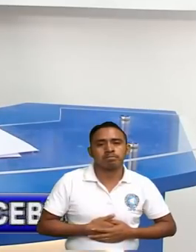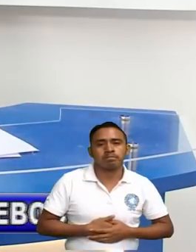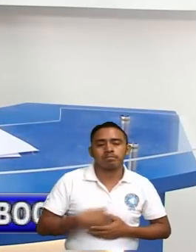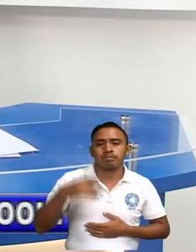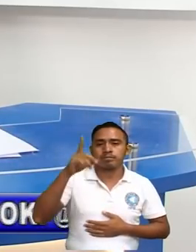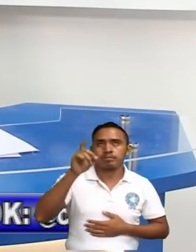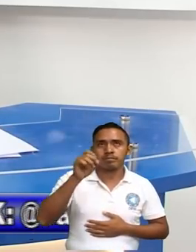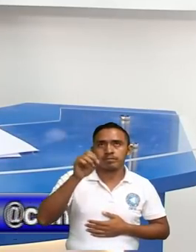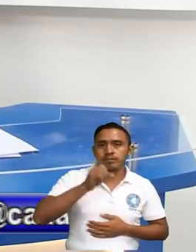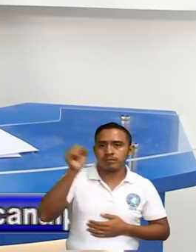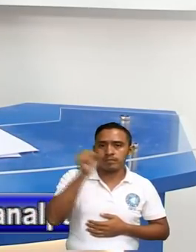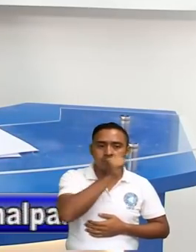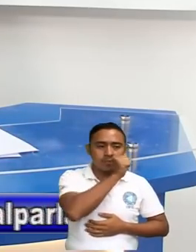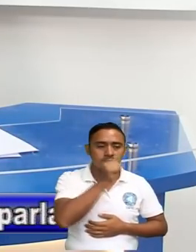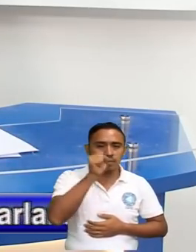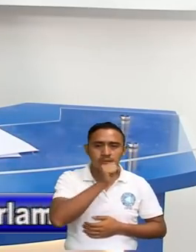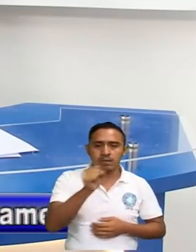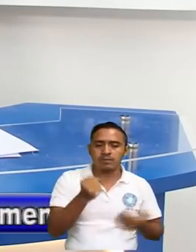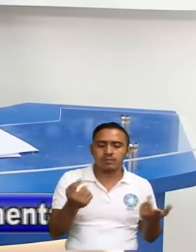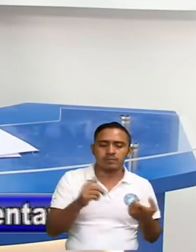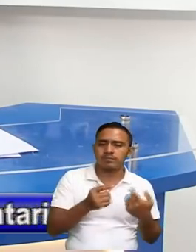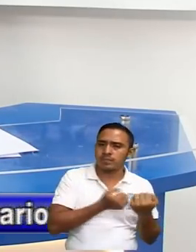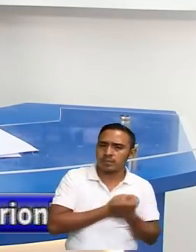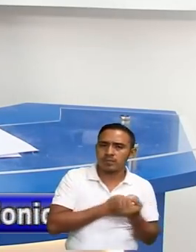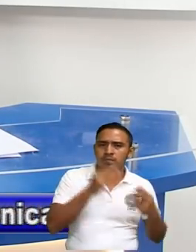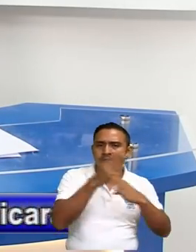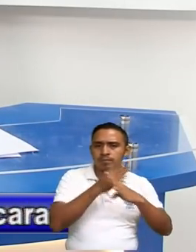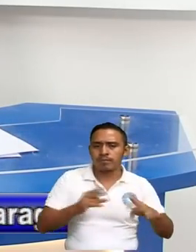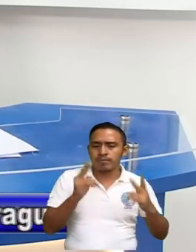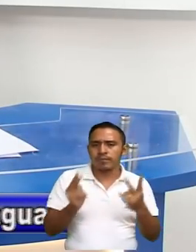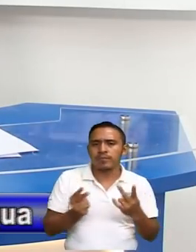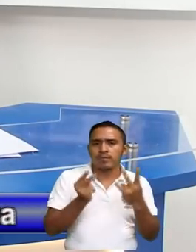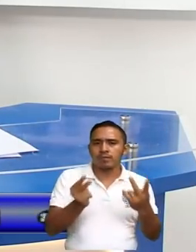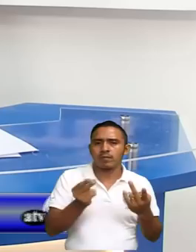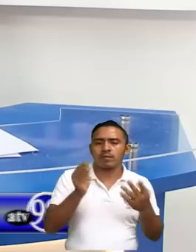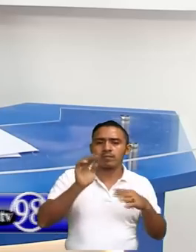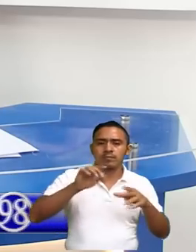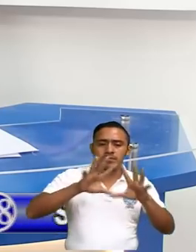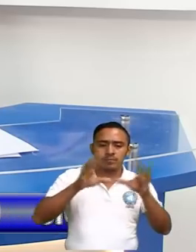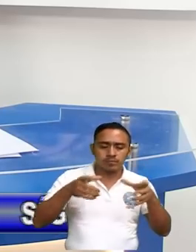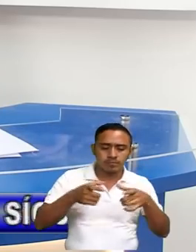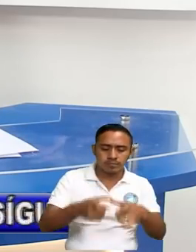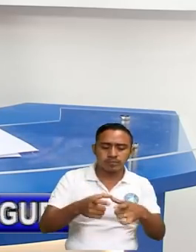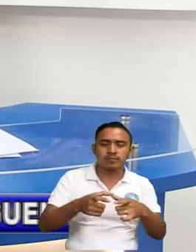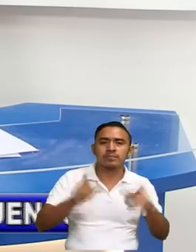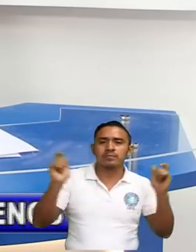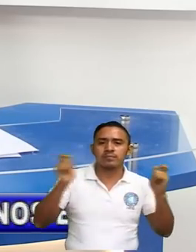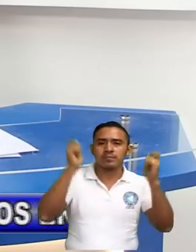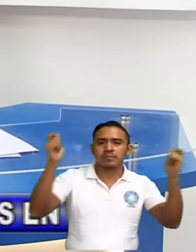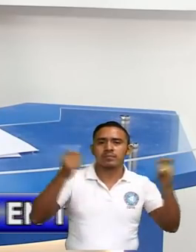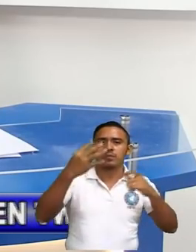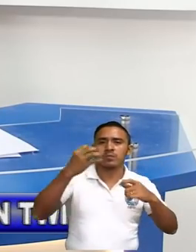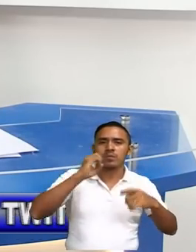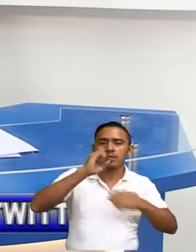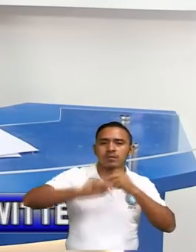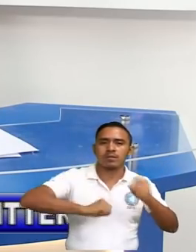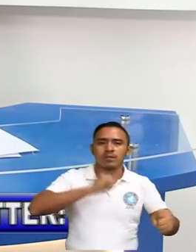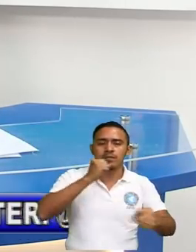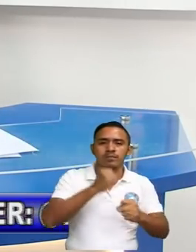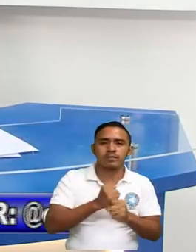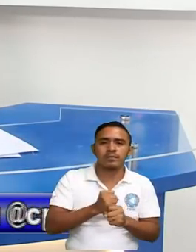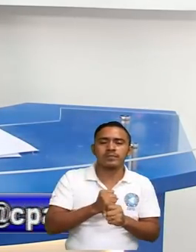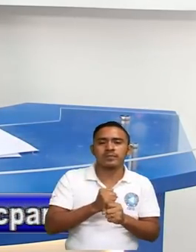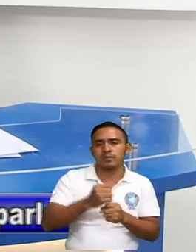Diez canciones alusivas al amor, a la paz y a la vida. Es lo que contiene el disco que celebra el 40 aniversario de la